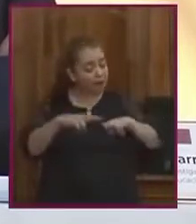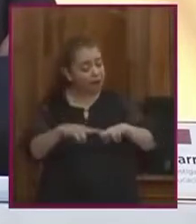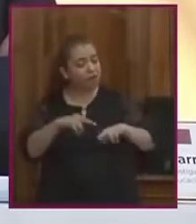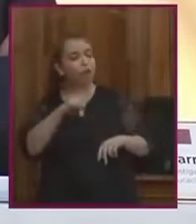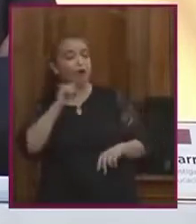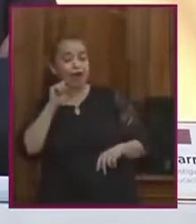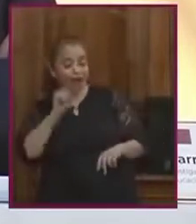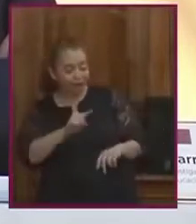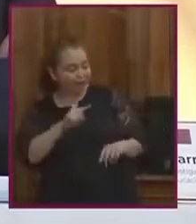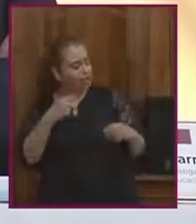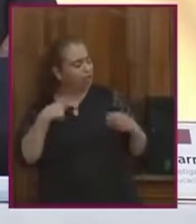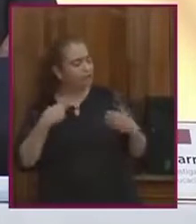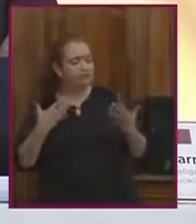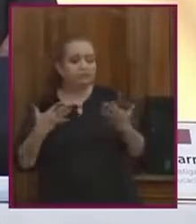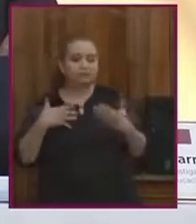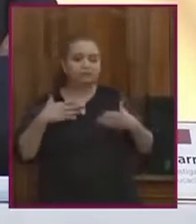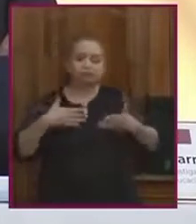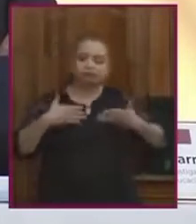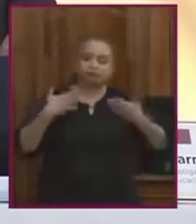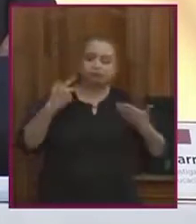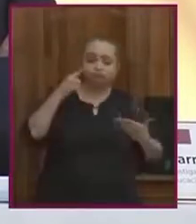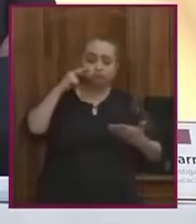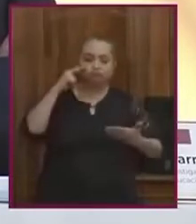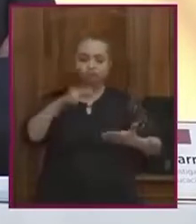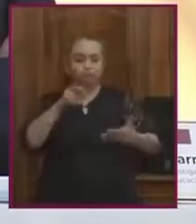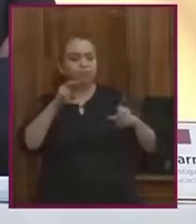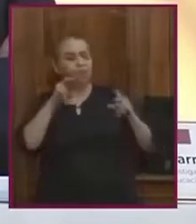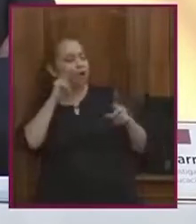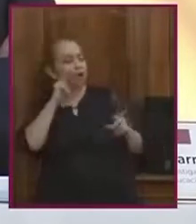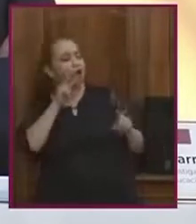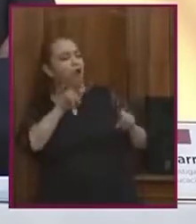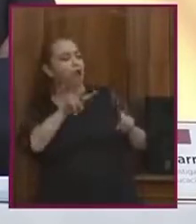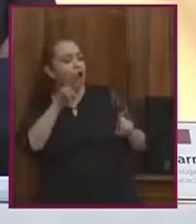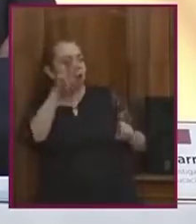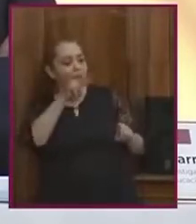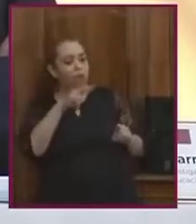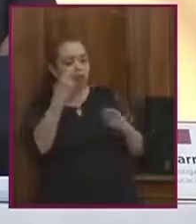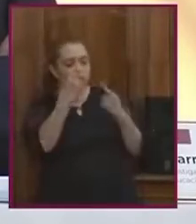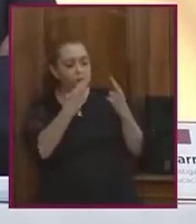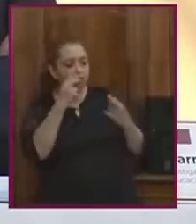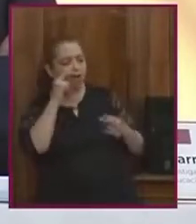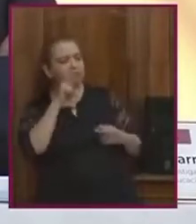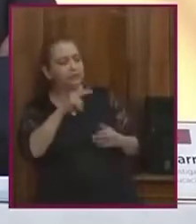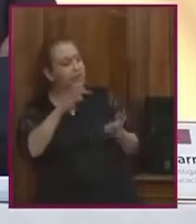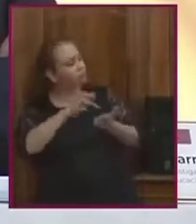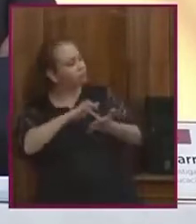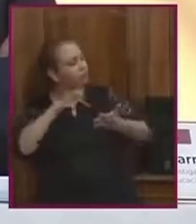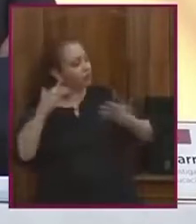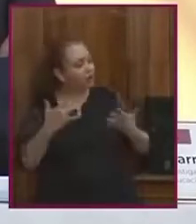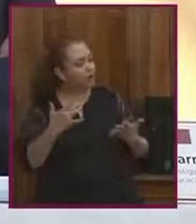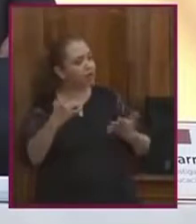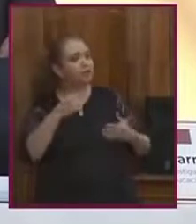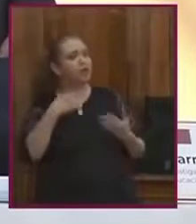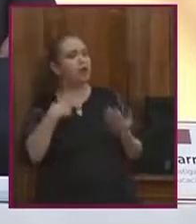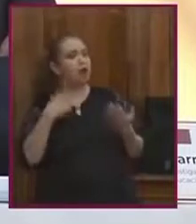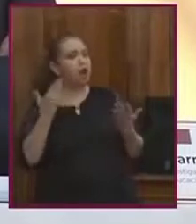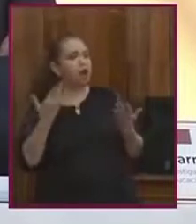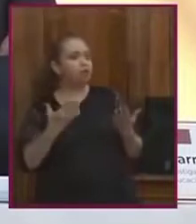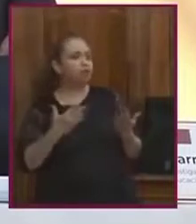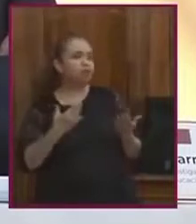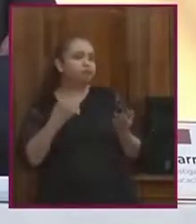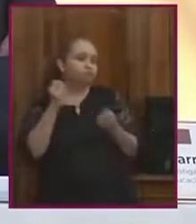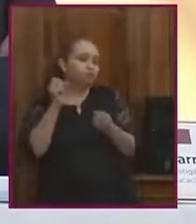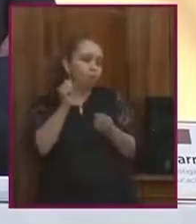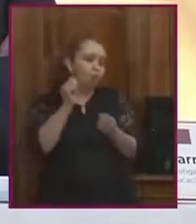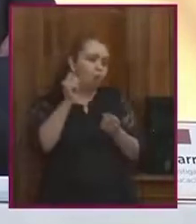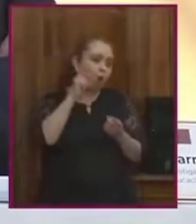inspiración. Por eso celebro y agradezco y doy gracias a esta gran oportunidad que tengo de